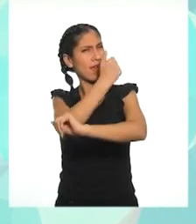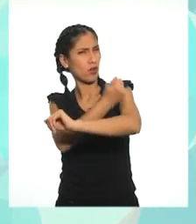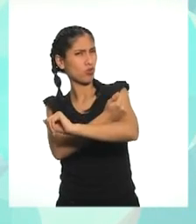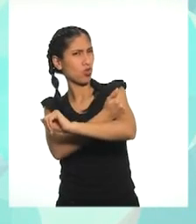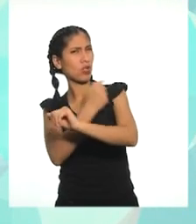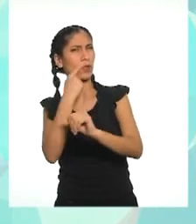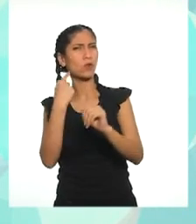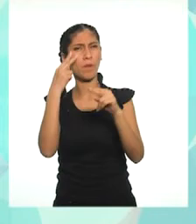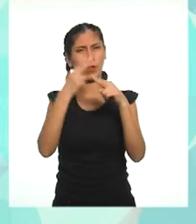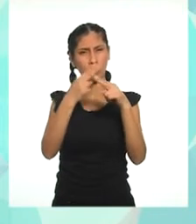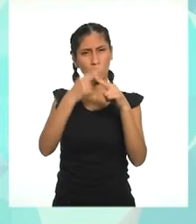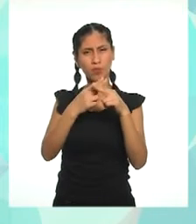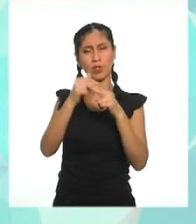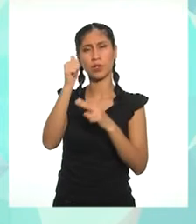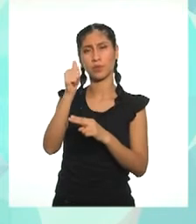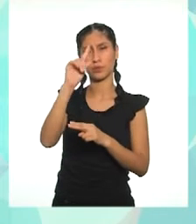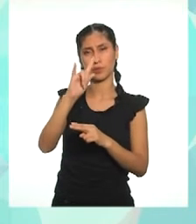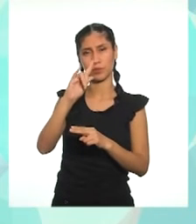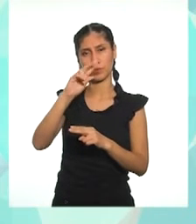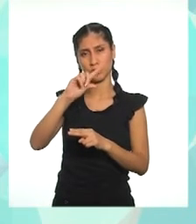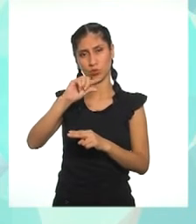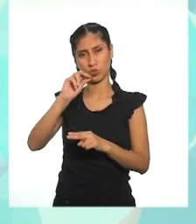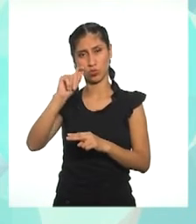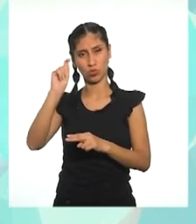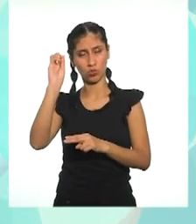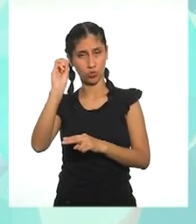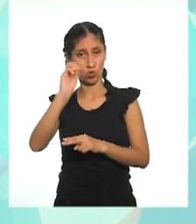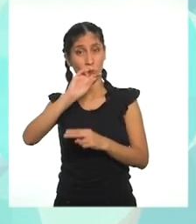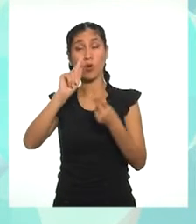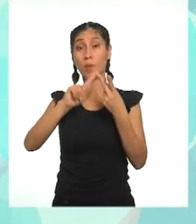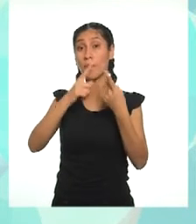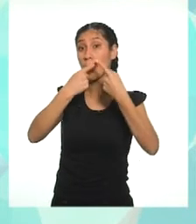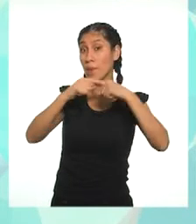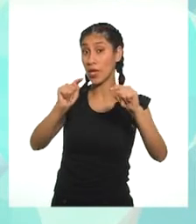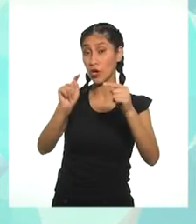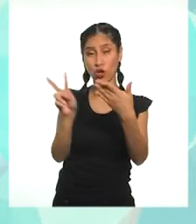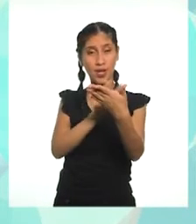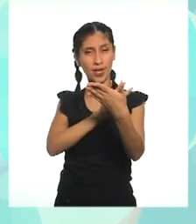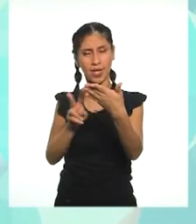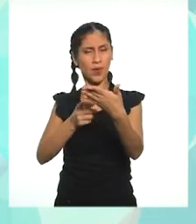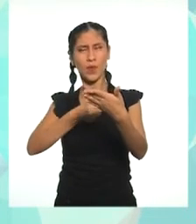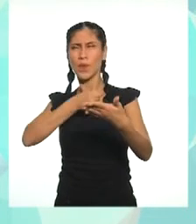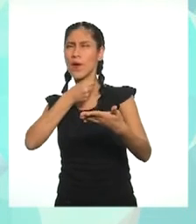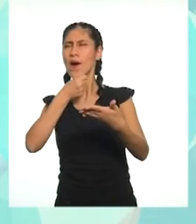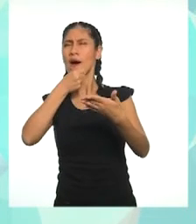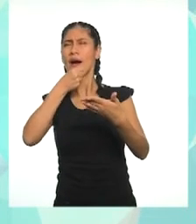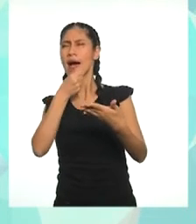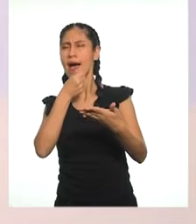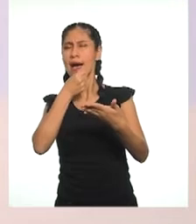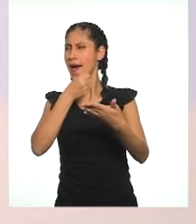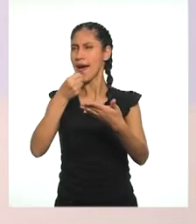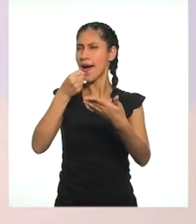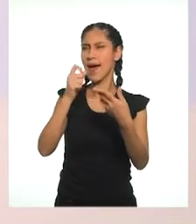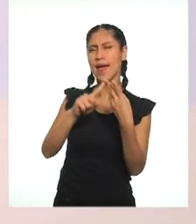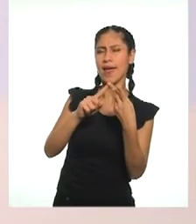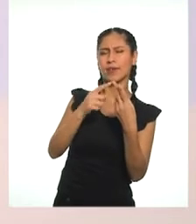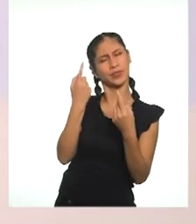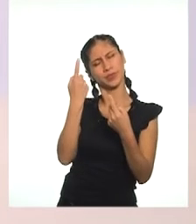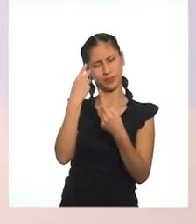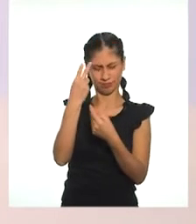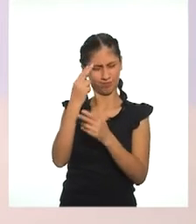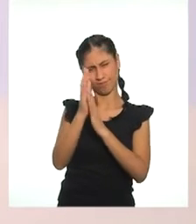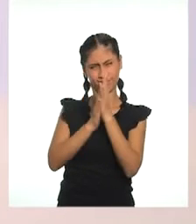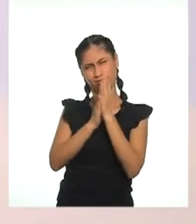un señor llamado Augusto Monterroso, pero el narrador pertenece al mundo del texto. Ya